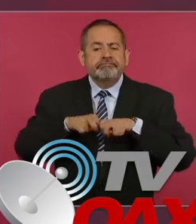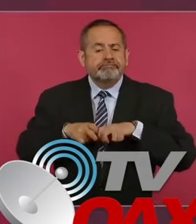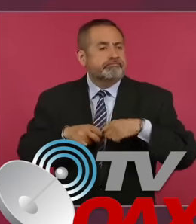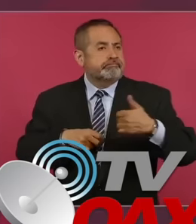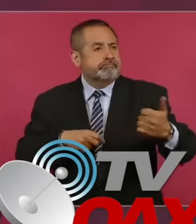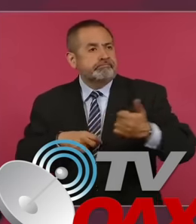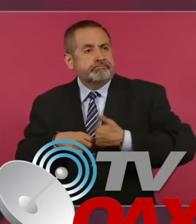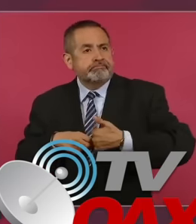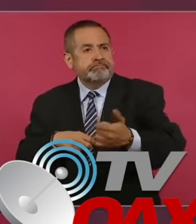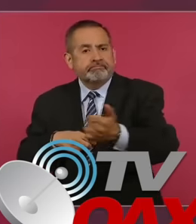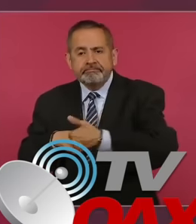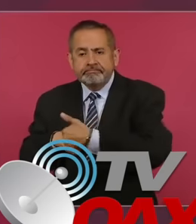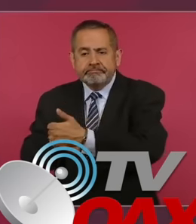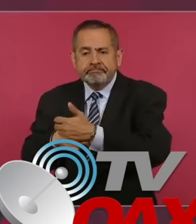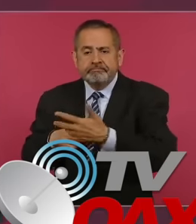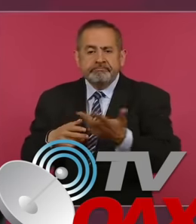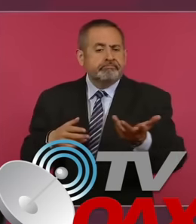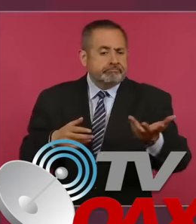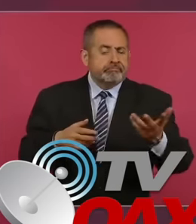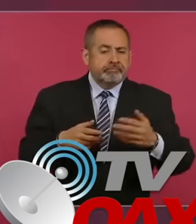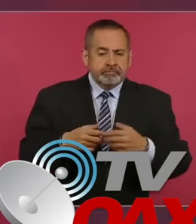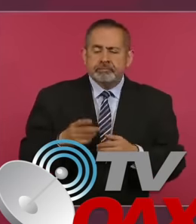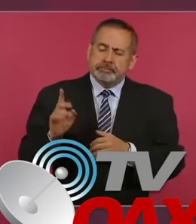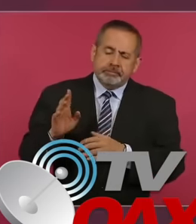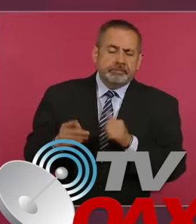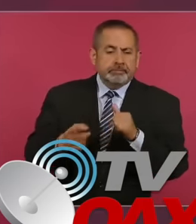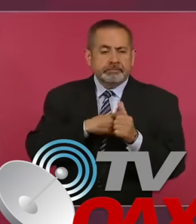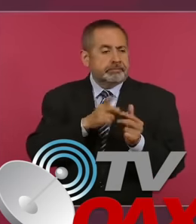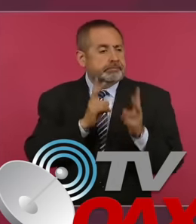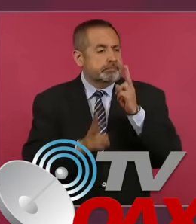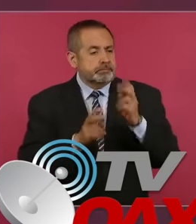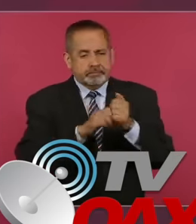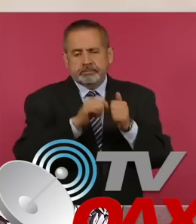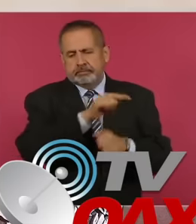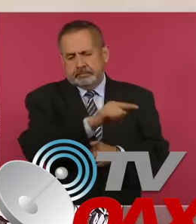Primero, hablando con los concesionarios y